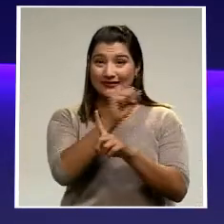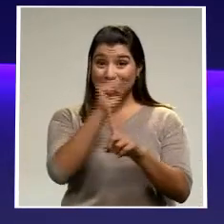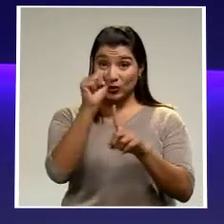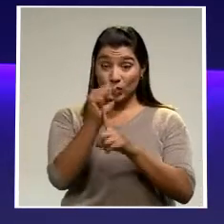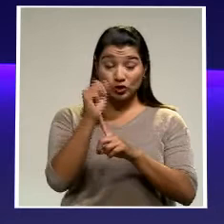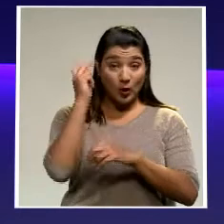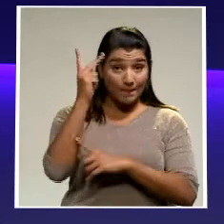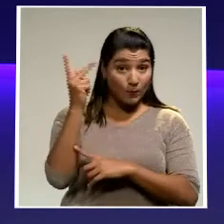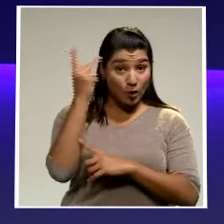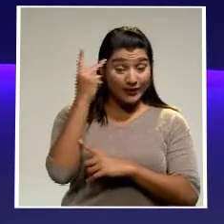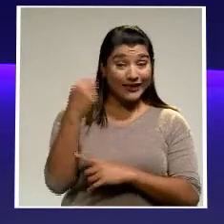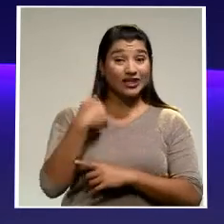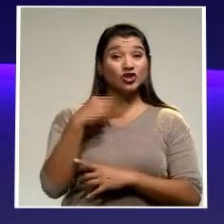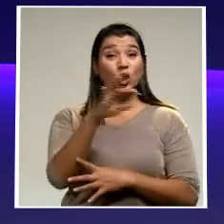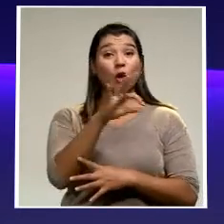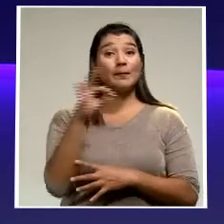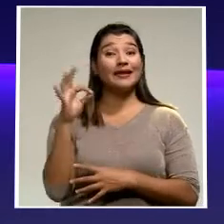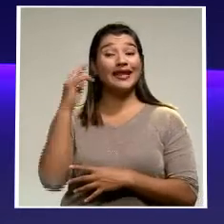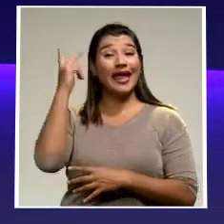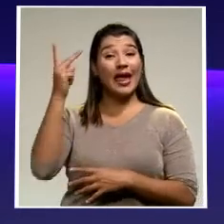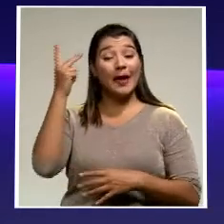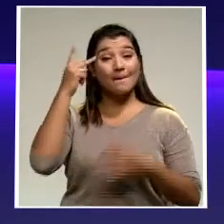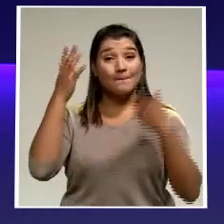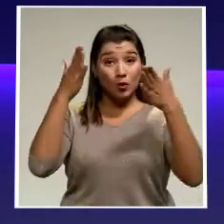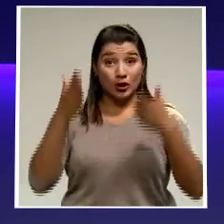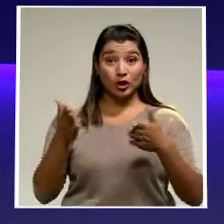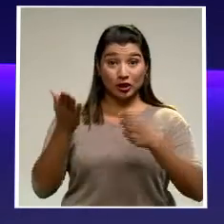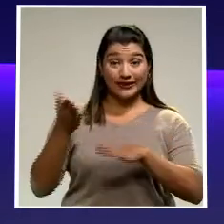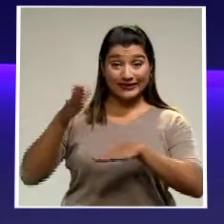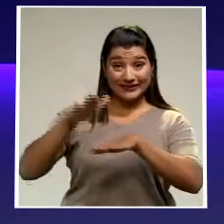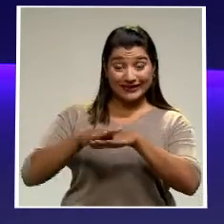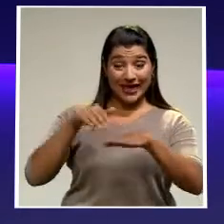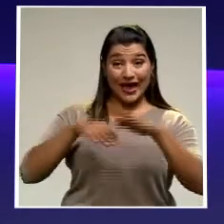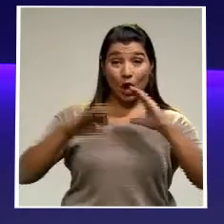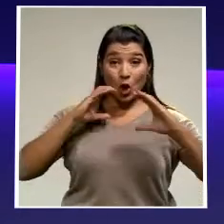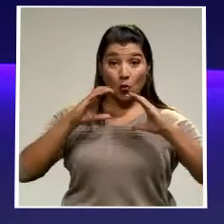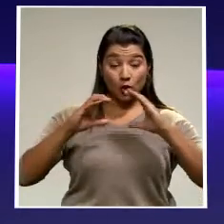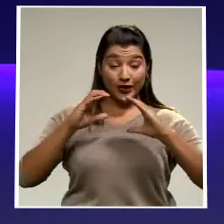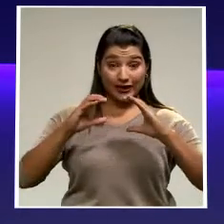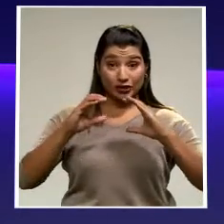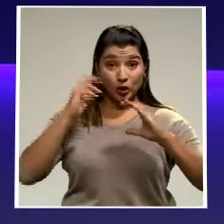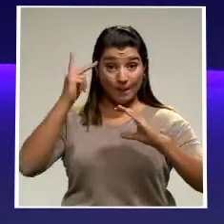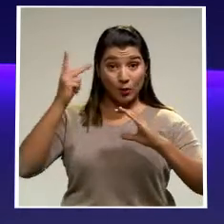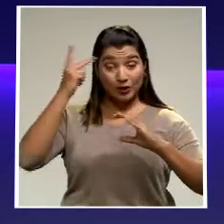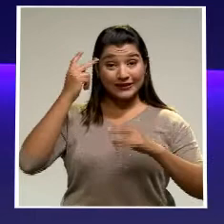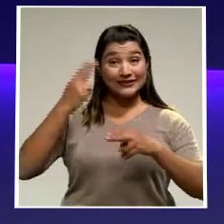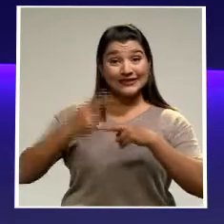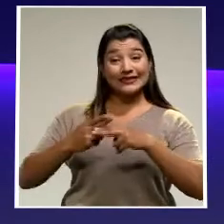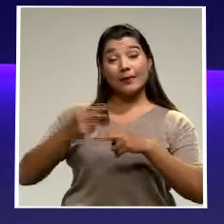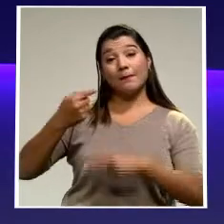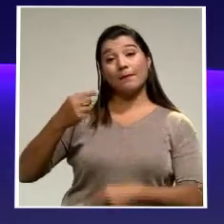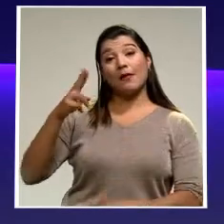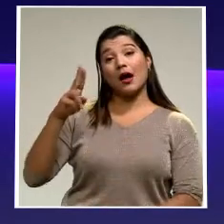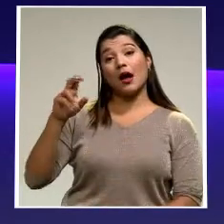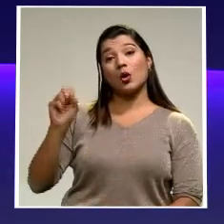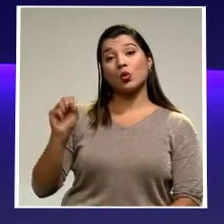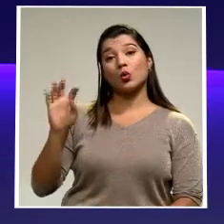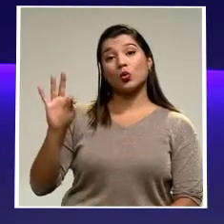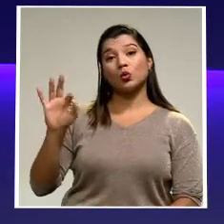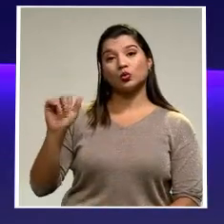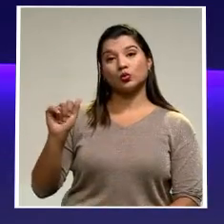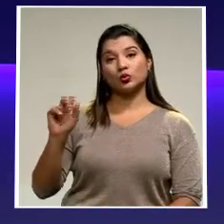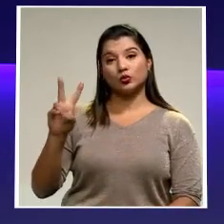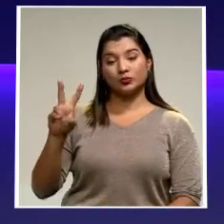político, invité al politólogo y especialista en comunicación política, Gustavo Araya. Buenas noches,